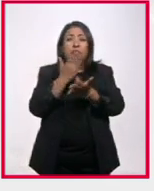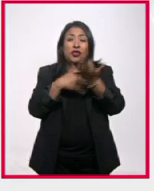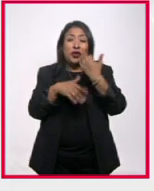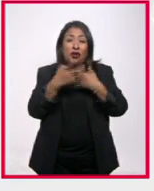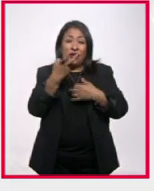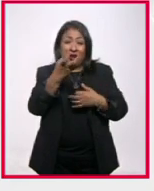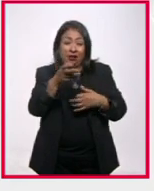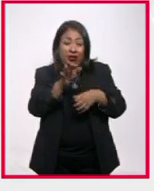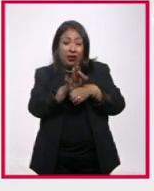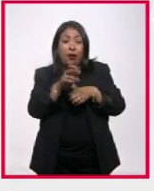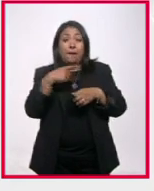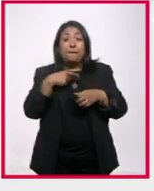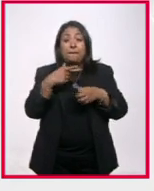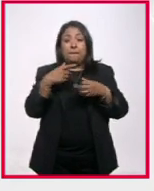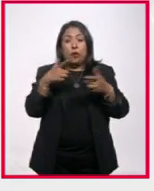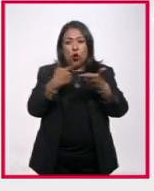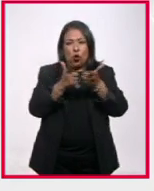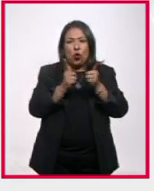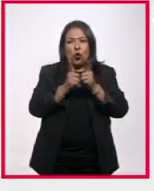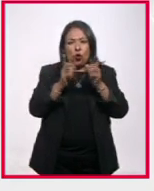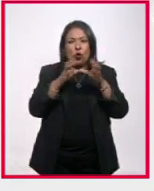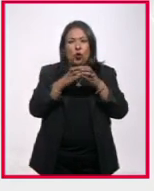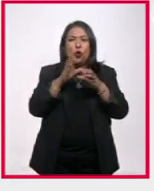pues los ballets folclóricos también